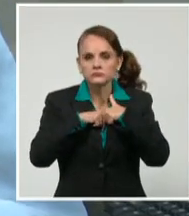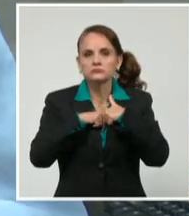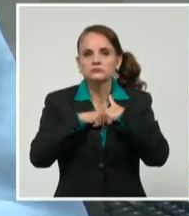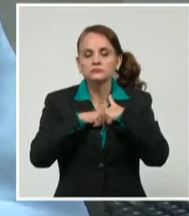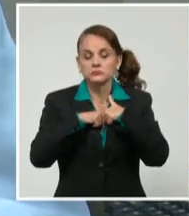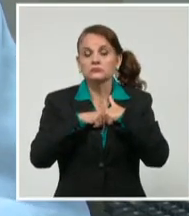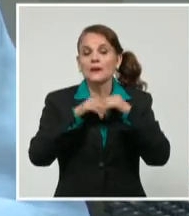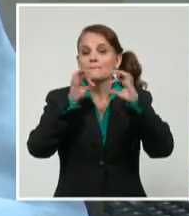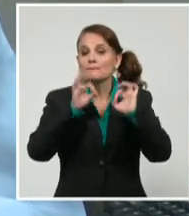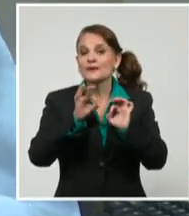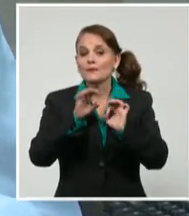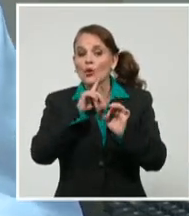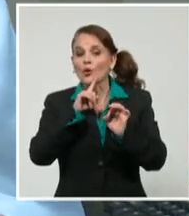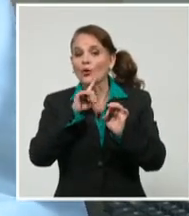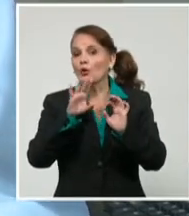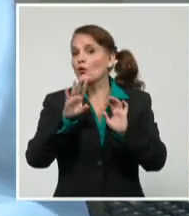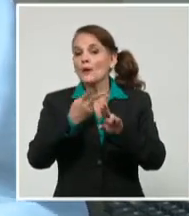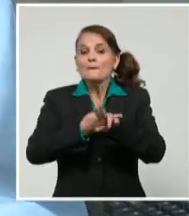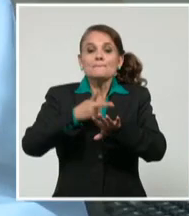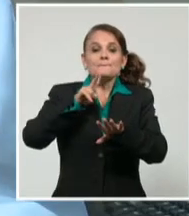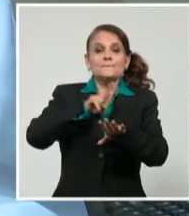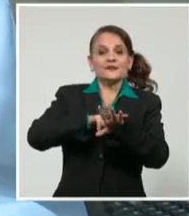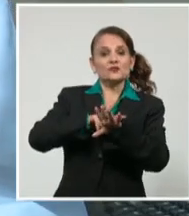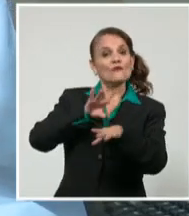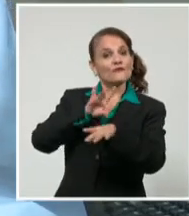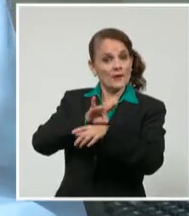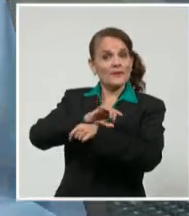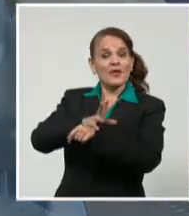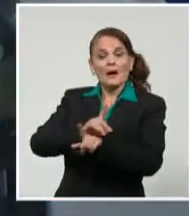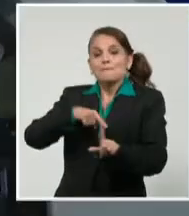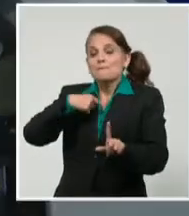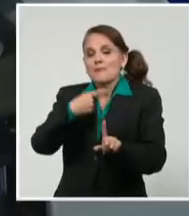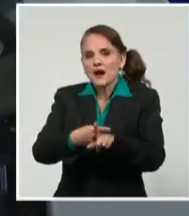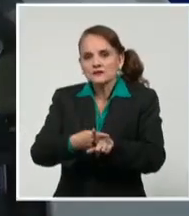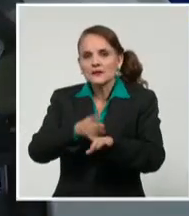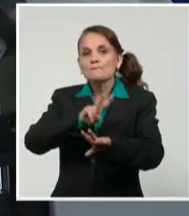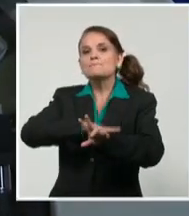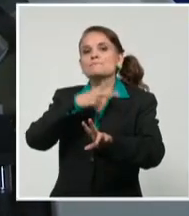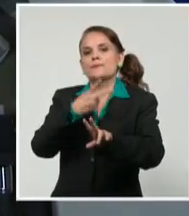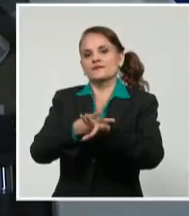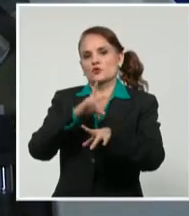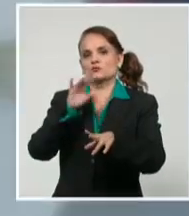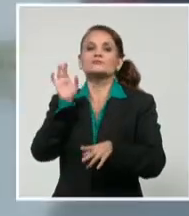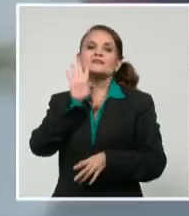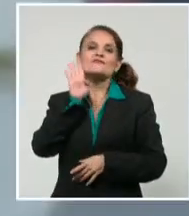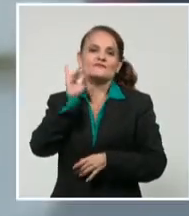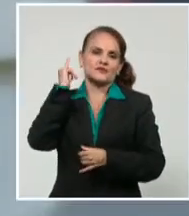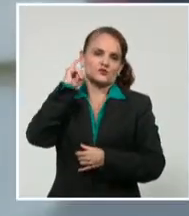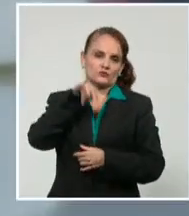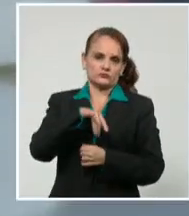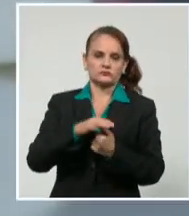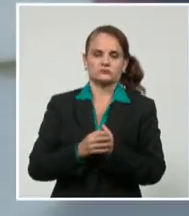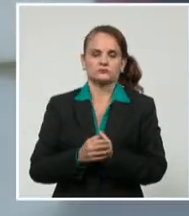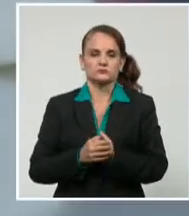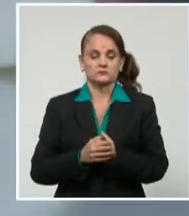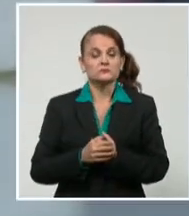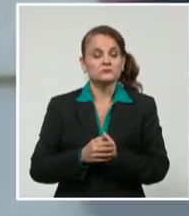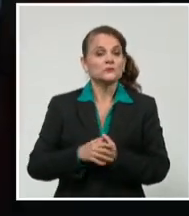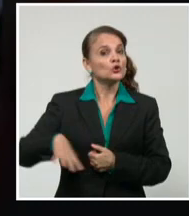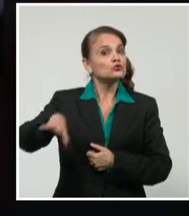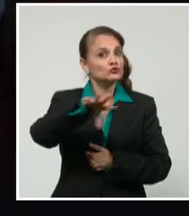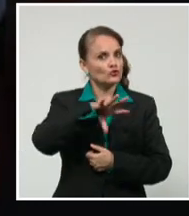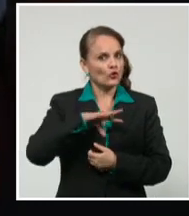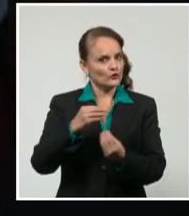la infección. Y eso sería muy bueno si lo lográramos también con este virus. Un legado que fructifica hoy contra la